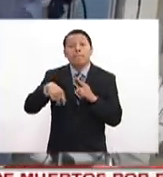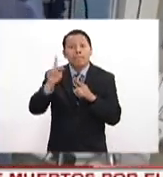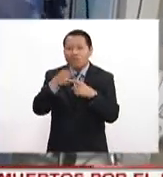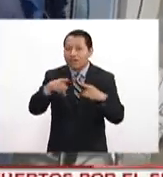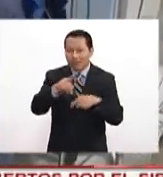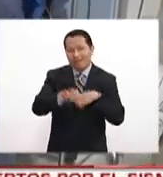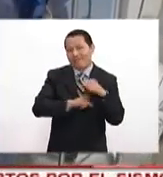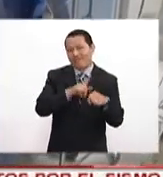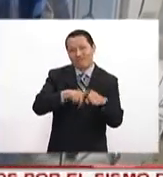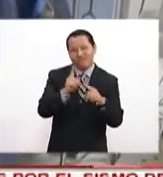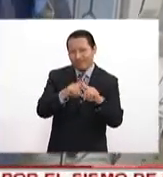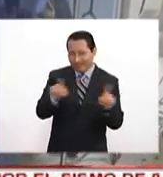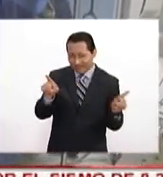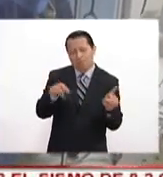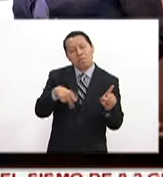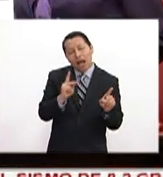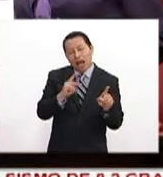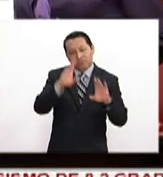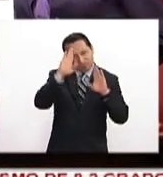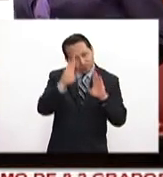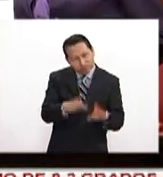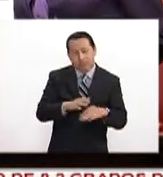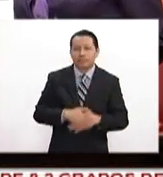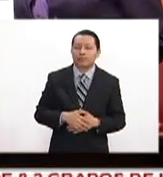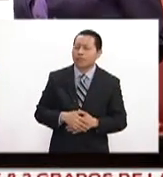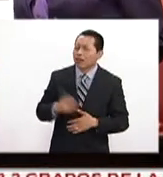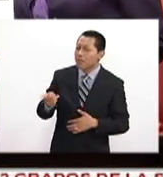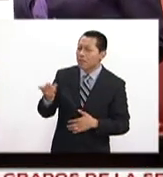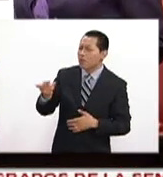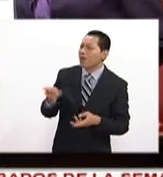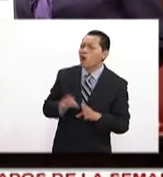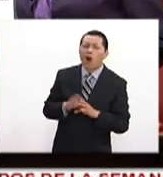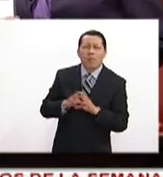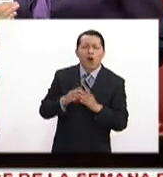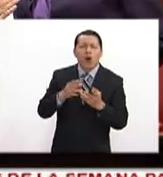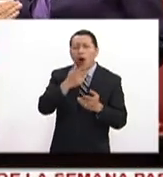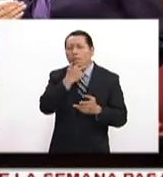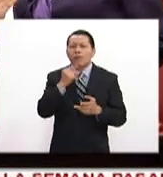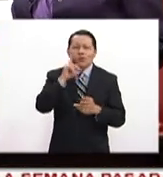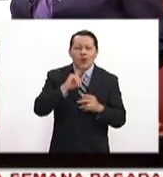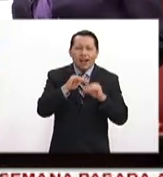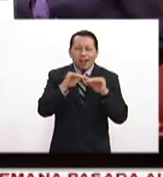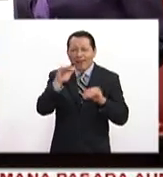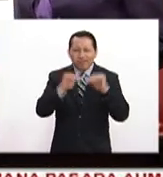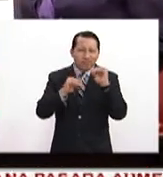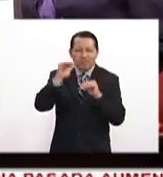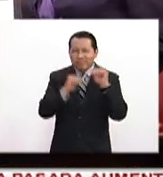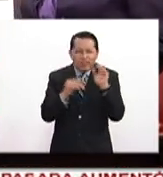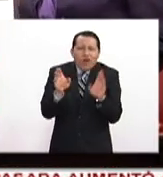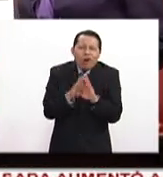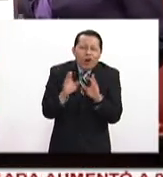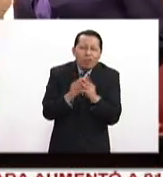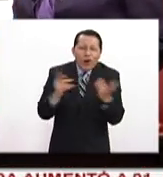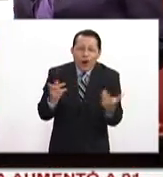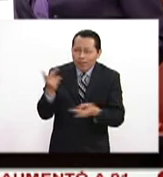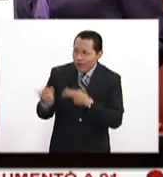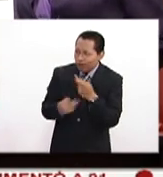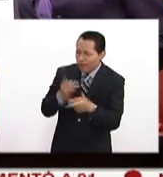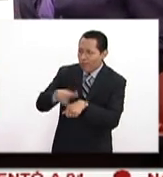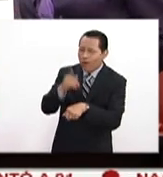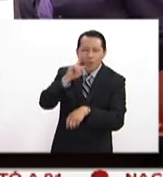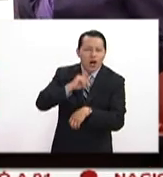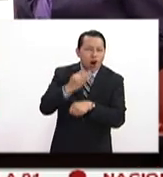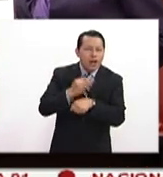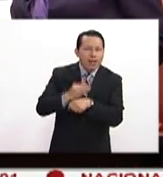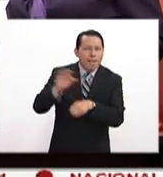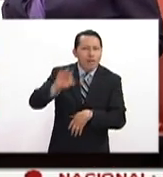la carrera. A mí me gustaría preguntarte, ¿cómo está la paridad de género en esta carrera? ¿Las mujeres, qué porcentaje representan en